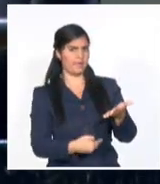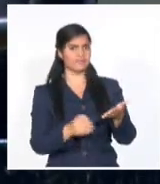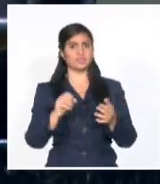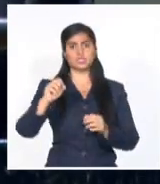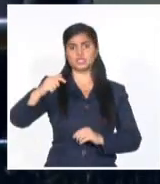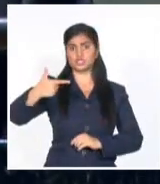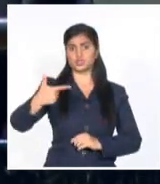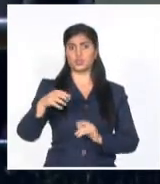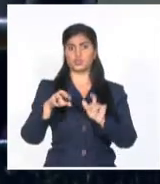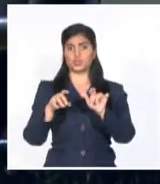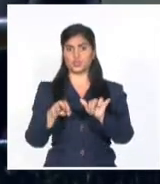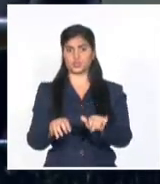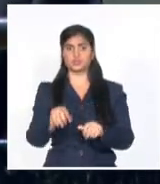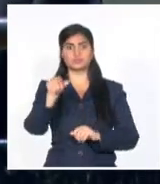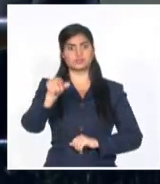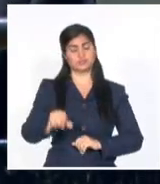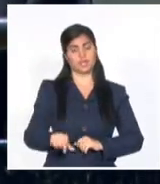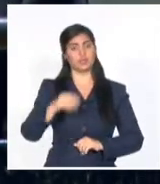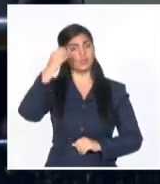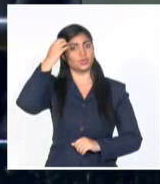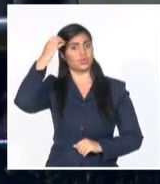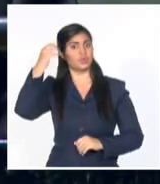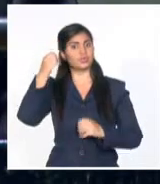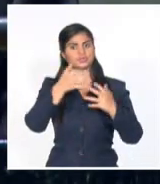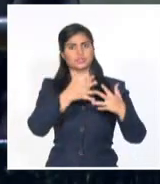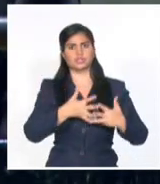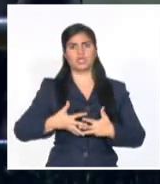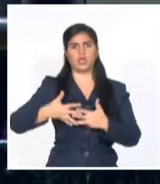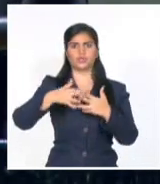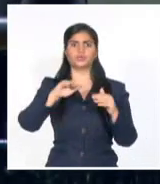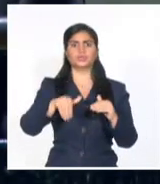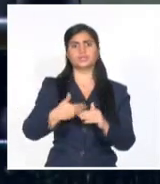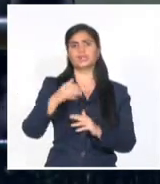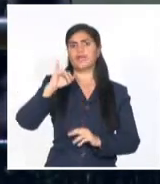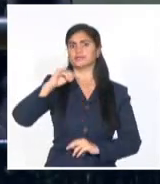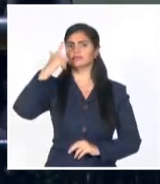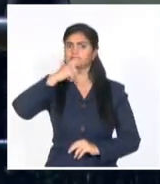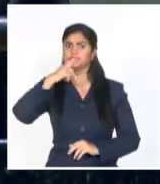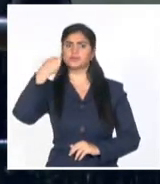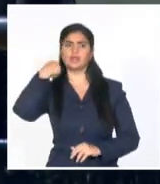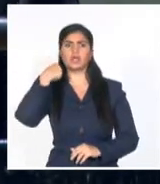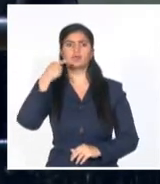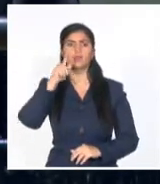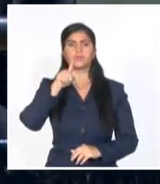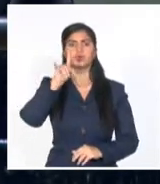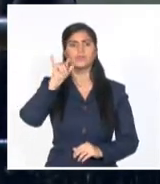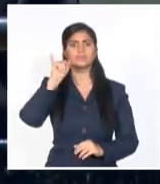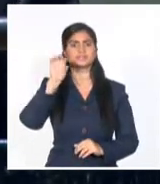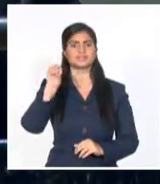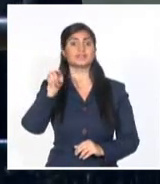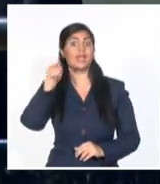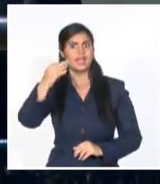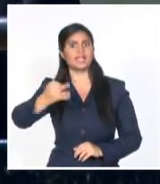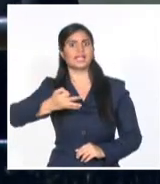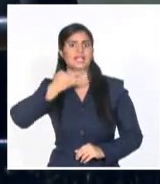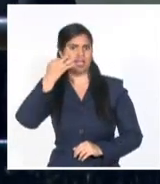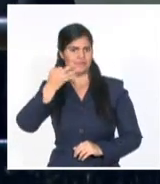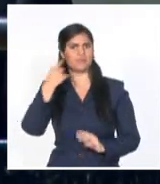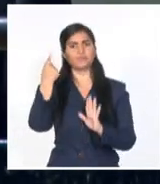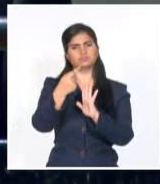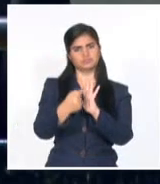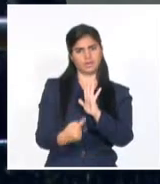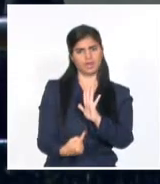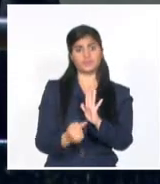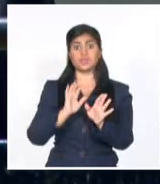Estado Lester Mallory del 6 de abril de 1960, desclasificado muchos años